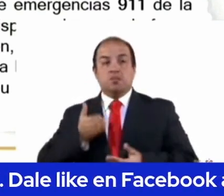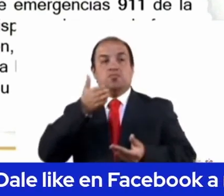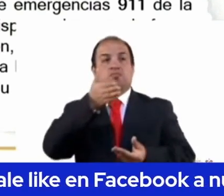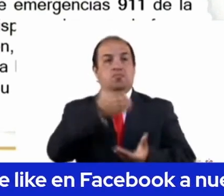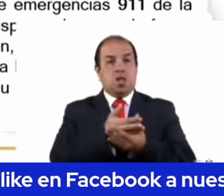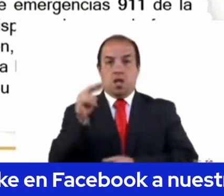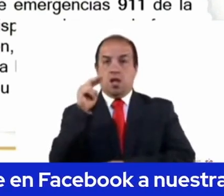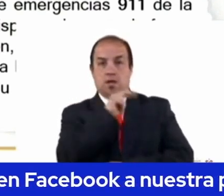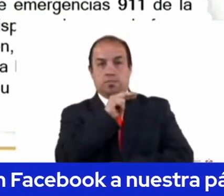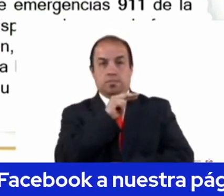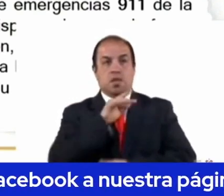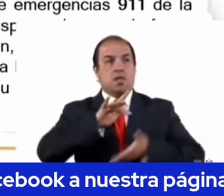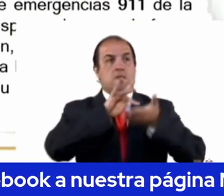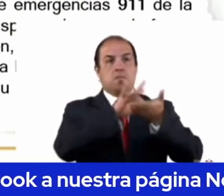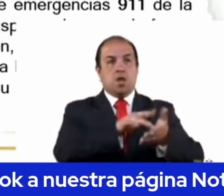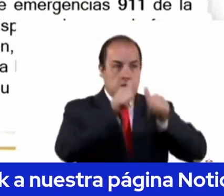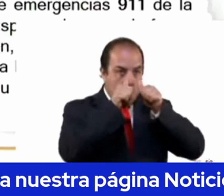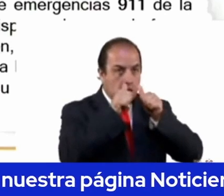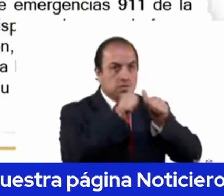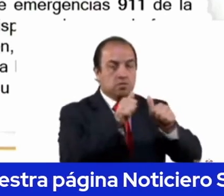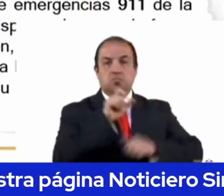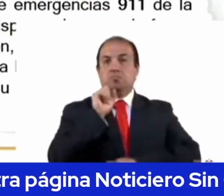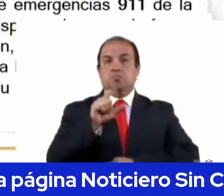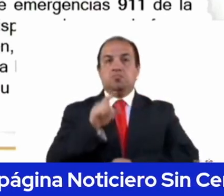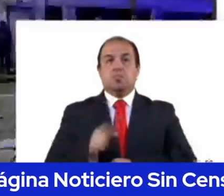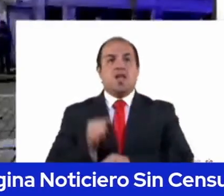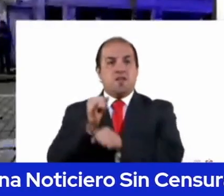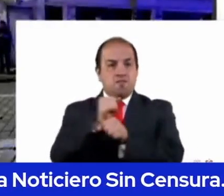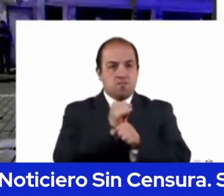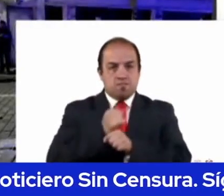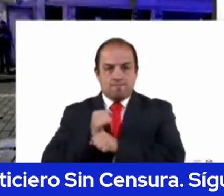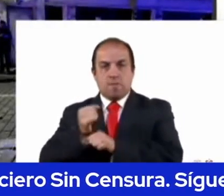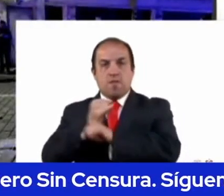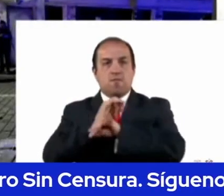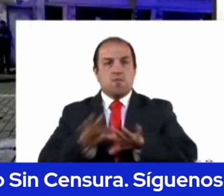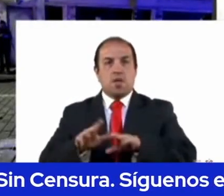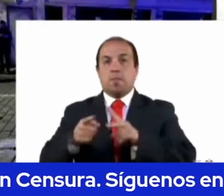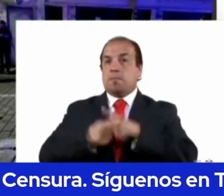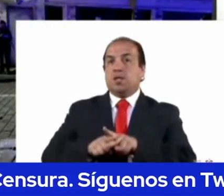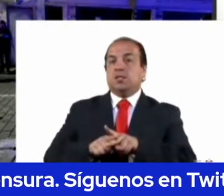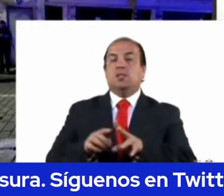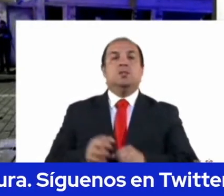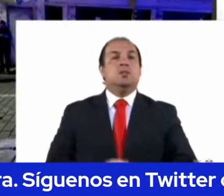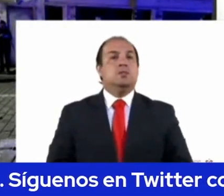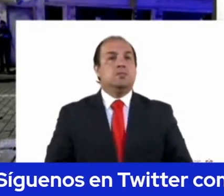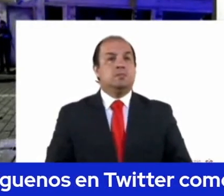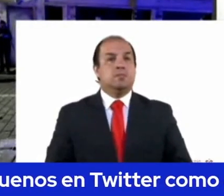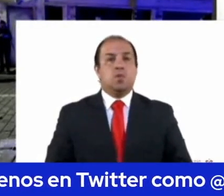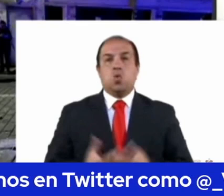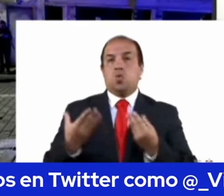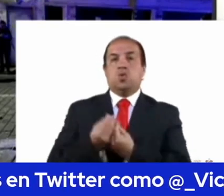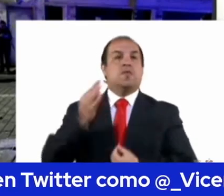operativo de detención a primera hora de hoy. Pero hay un segundo elemento que me llama mucho la atención y